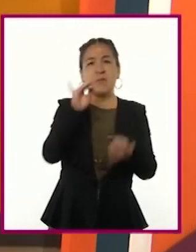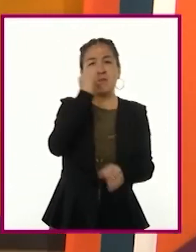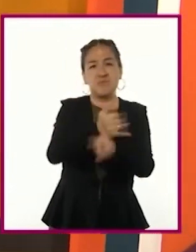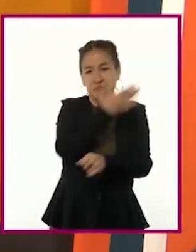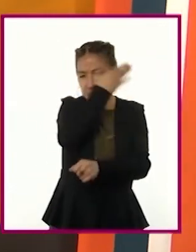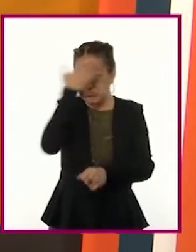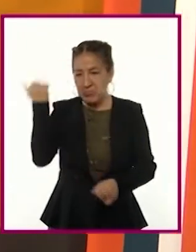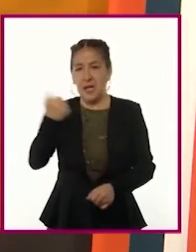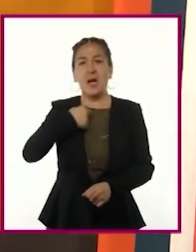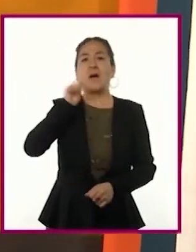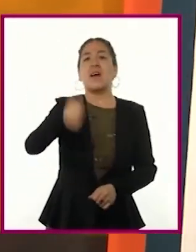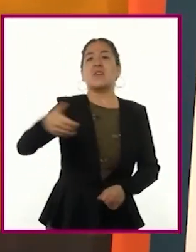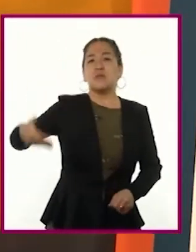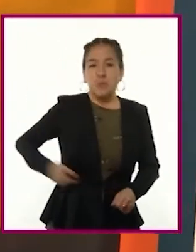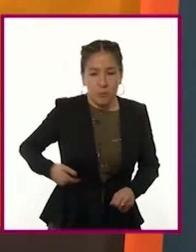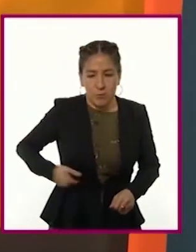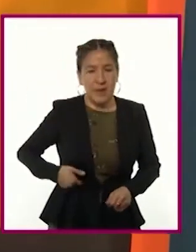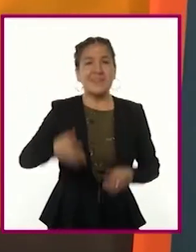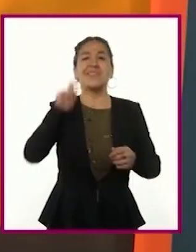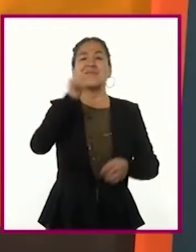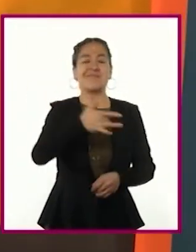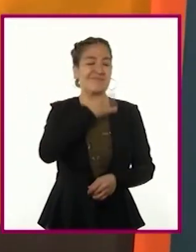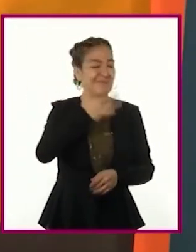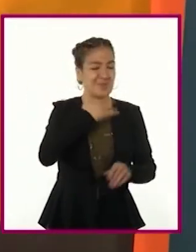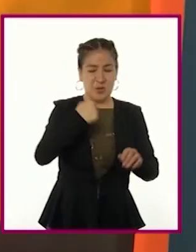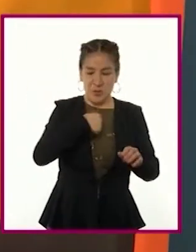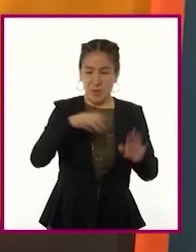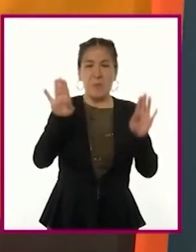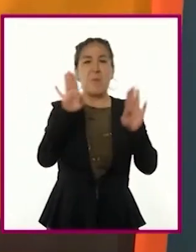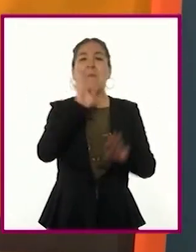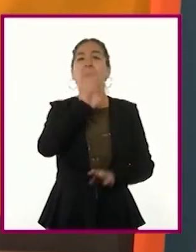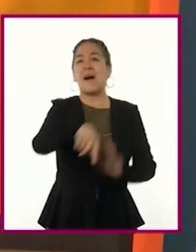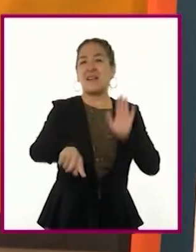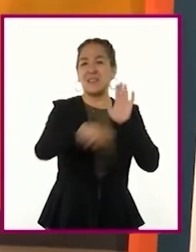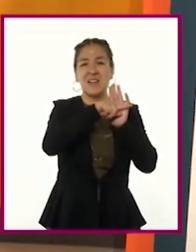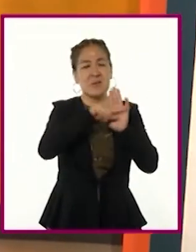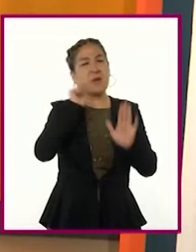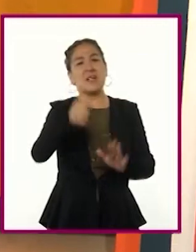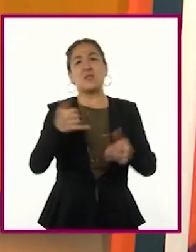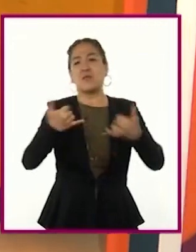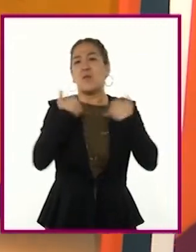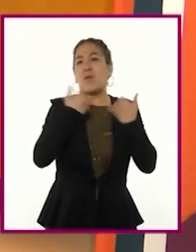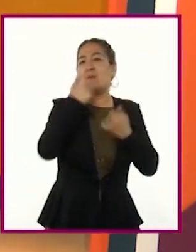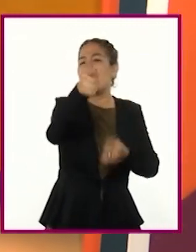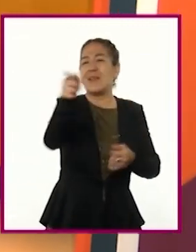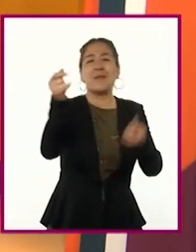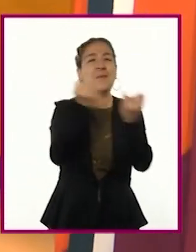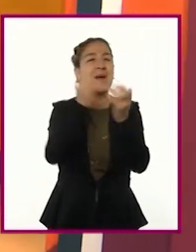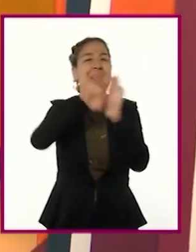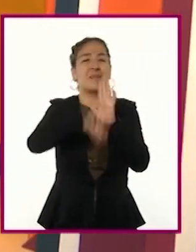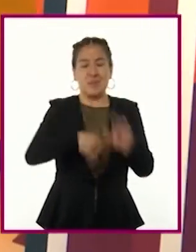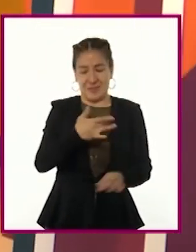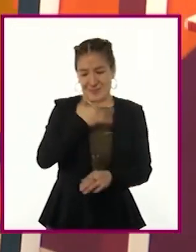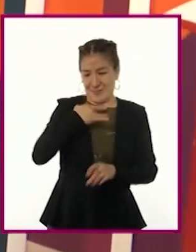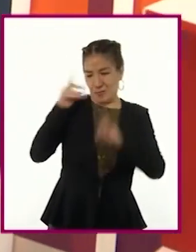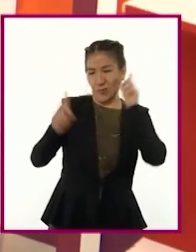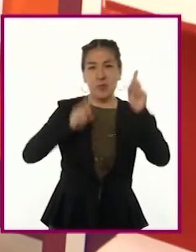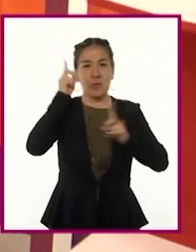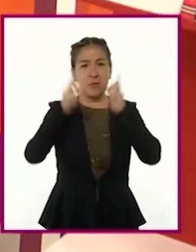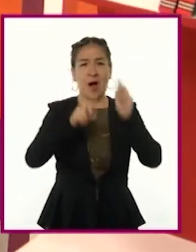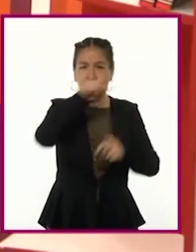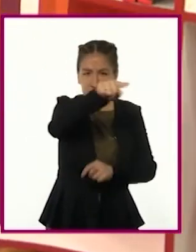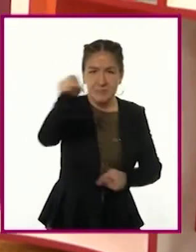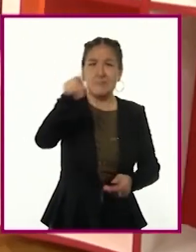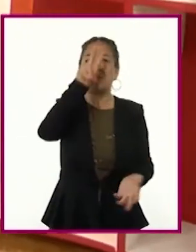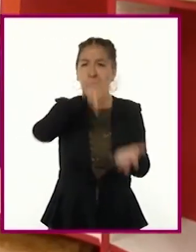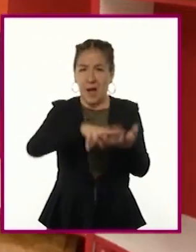este aspecto, reforzando los sentimientos negativos de personas jóvenes como tú. Pero tener el valor de ejercer tu derecho a